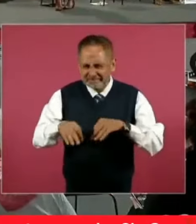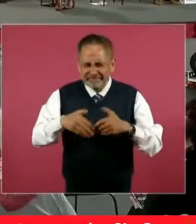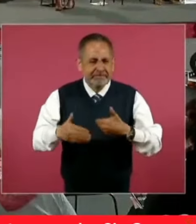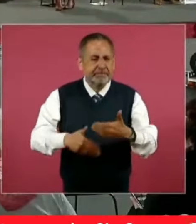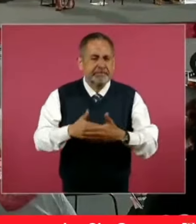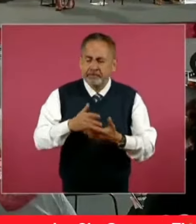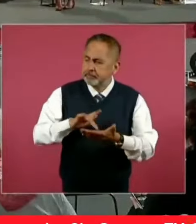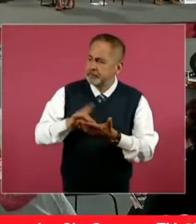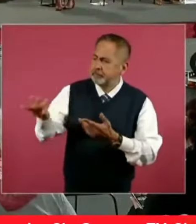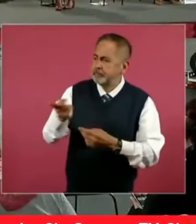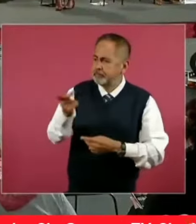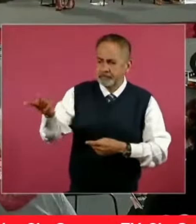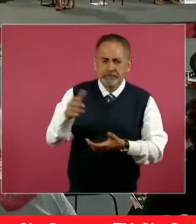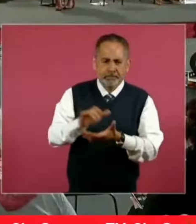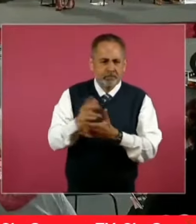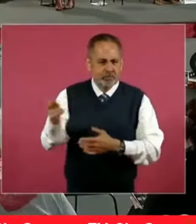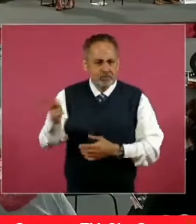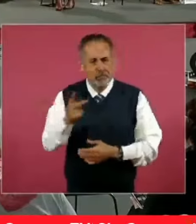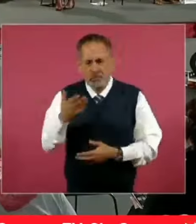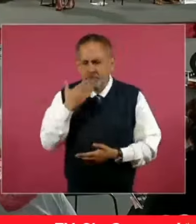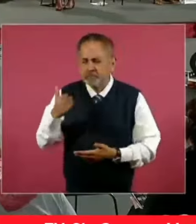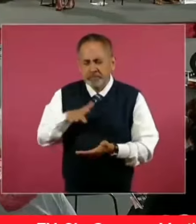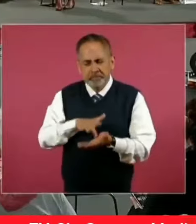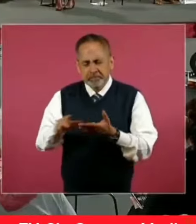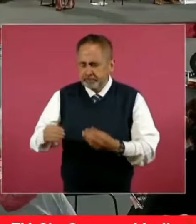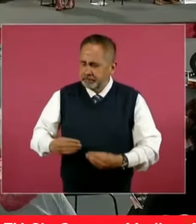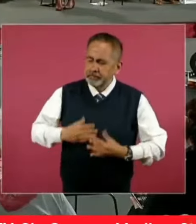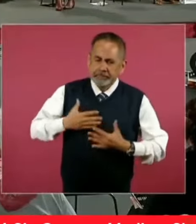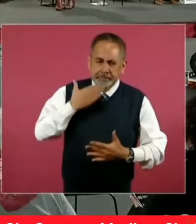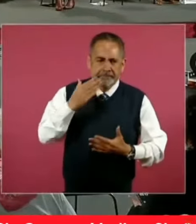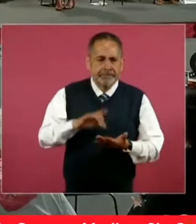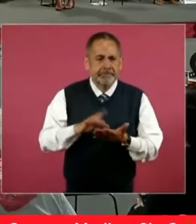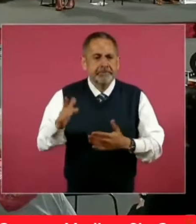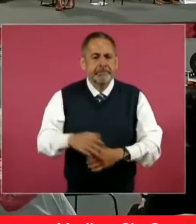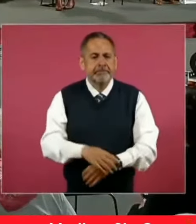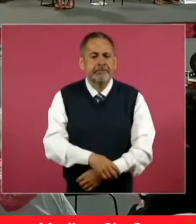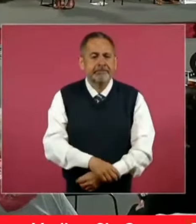gracias a usted y a la doctora Beatriz Gutiérrez Müller por esta inspiración. Muchas gracias.